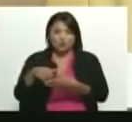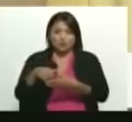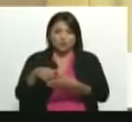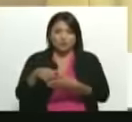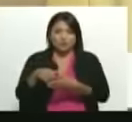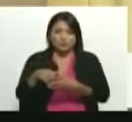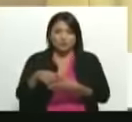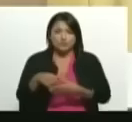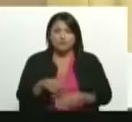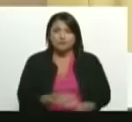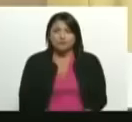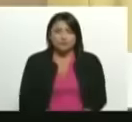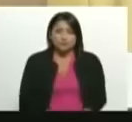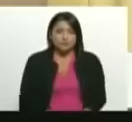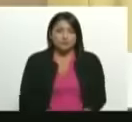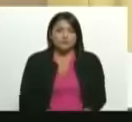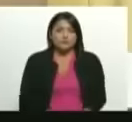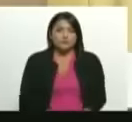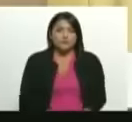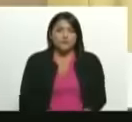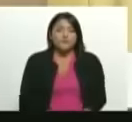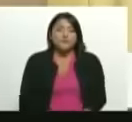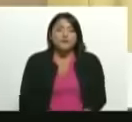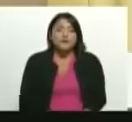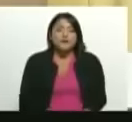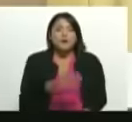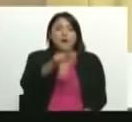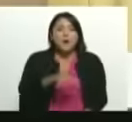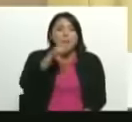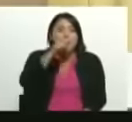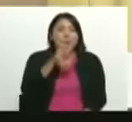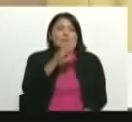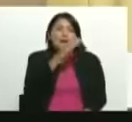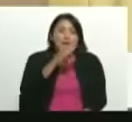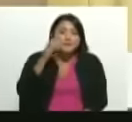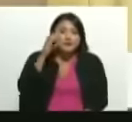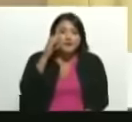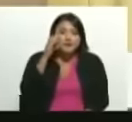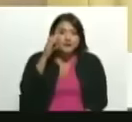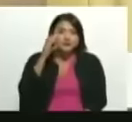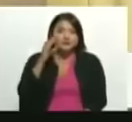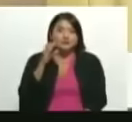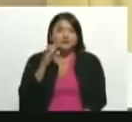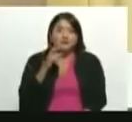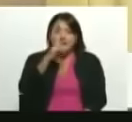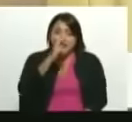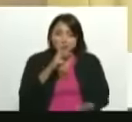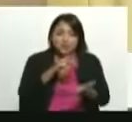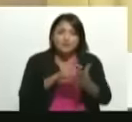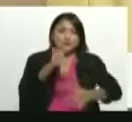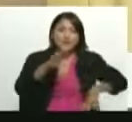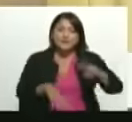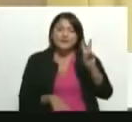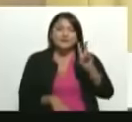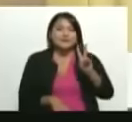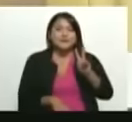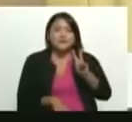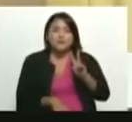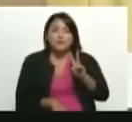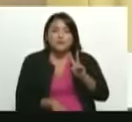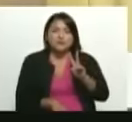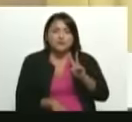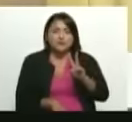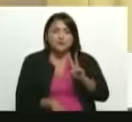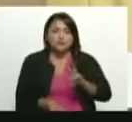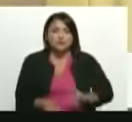Hugo Chávez Frías y Enrique Capriles Radoski en el 2012, que quizás ustedes